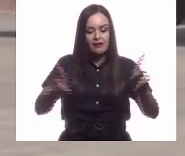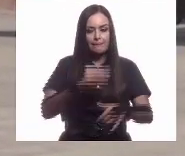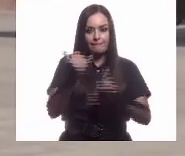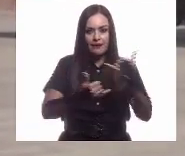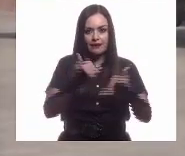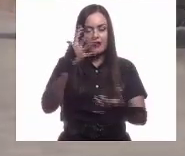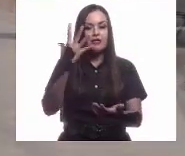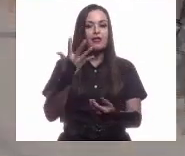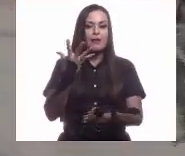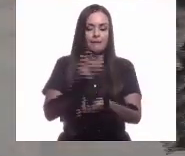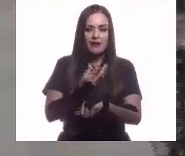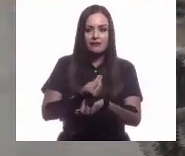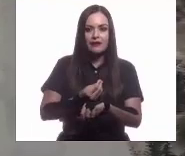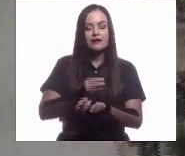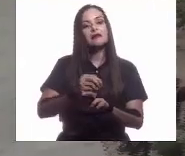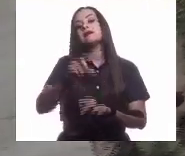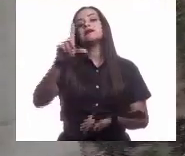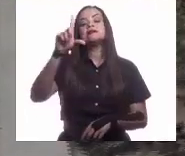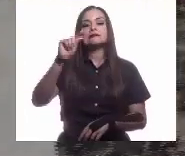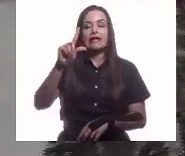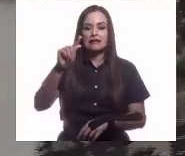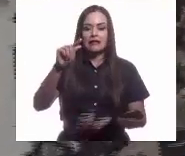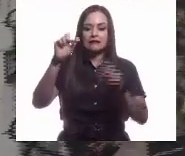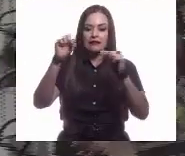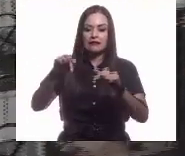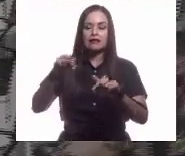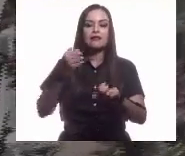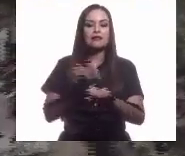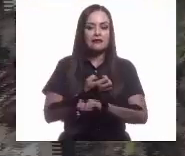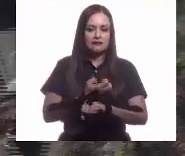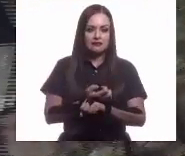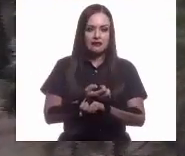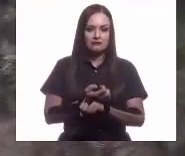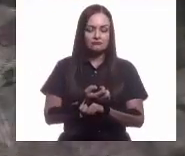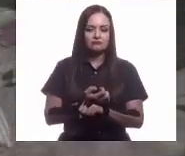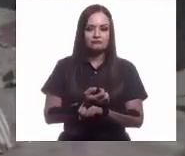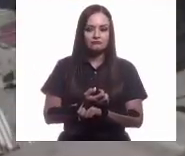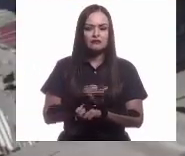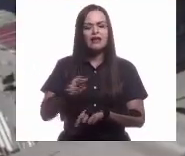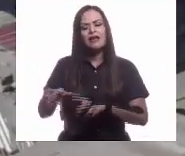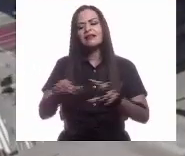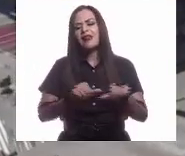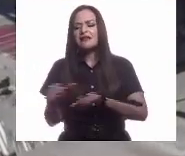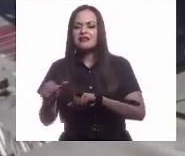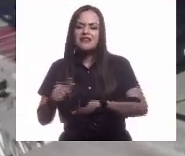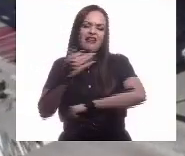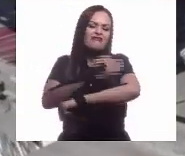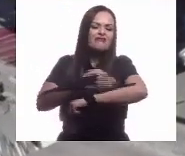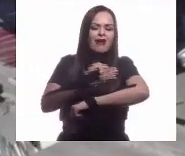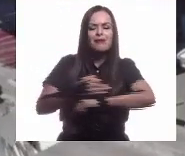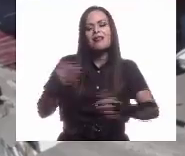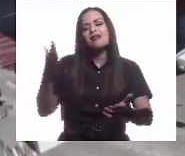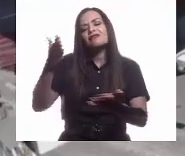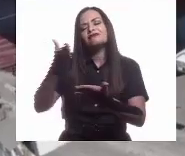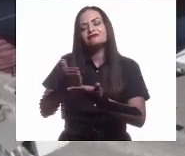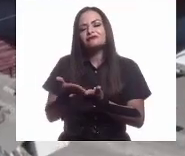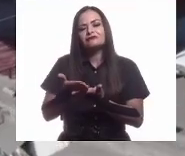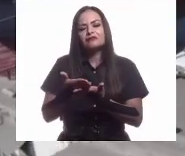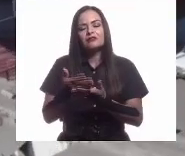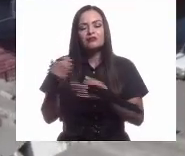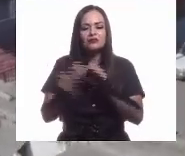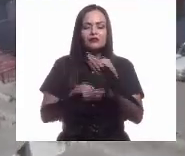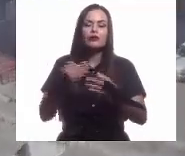plazas públicas en todo el estado, previniendo el delito, fomentando la sana convivencia y el esparcimiento de la